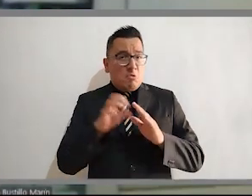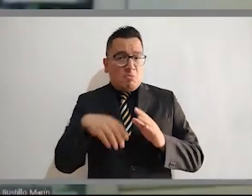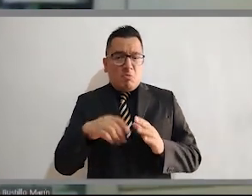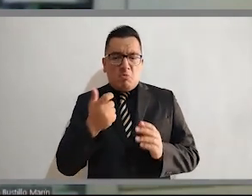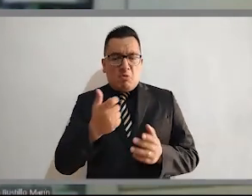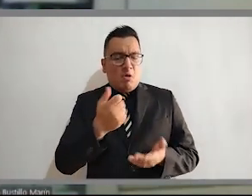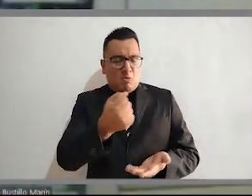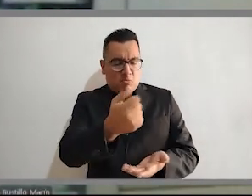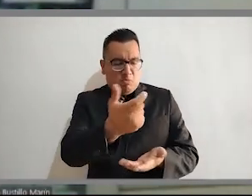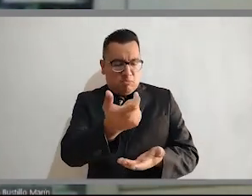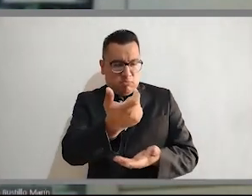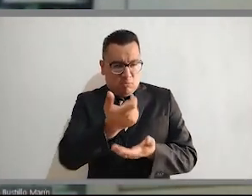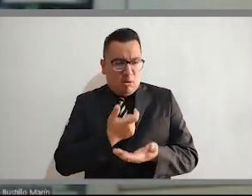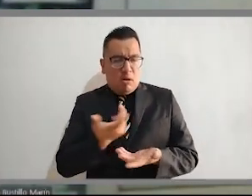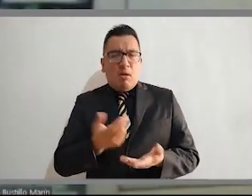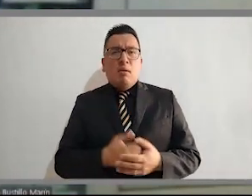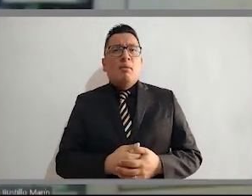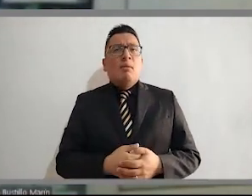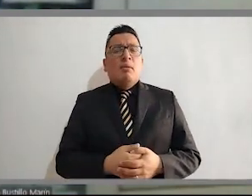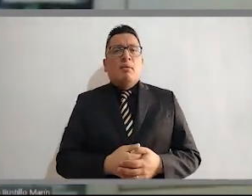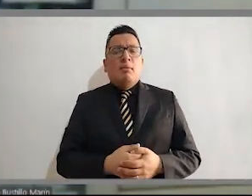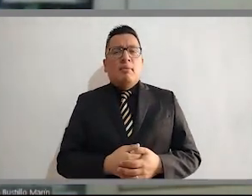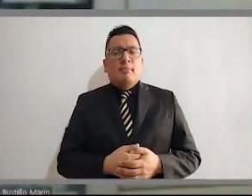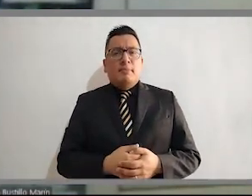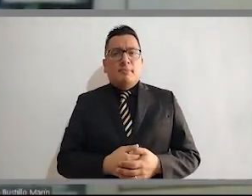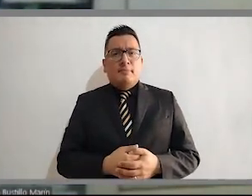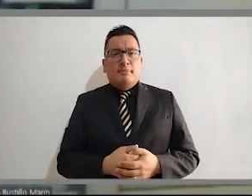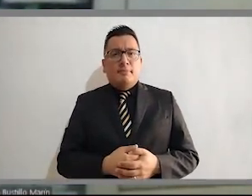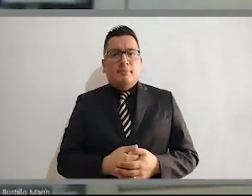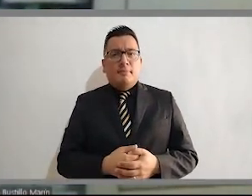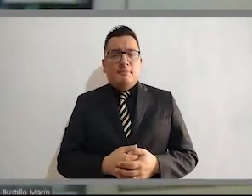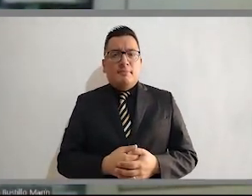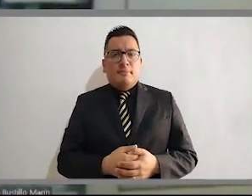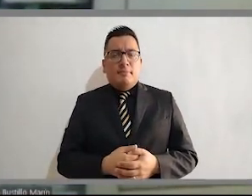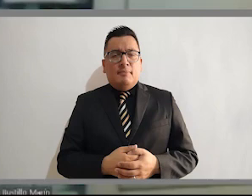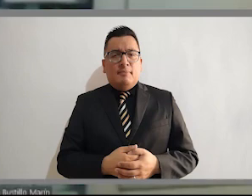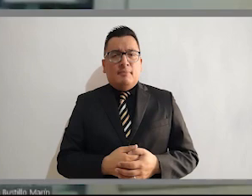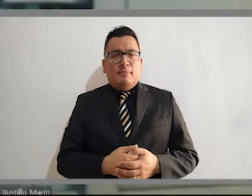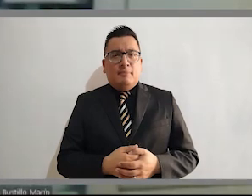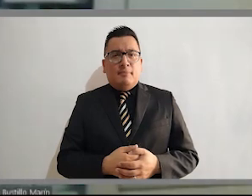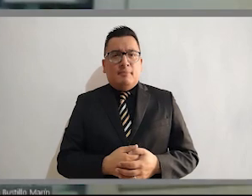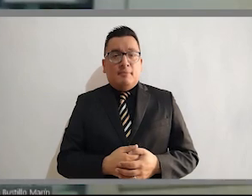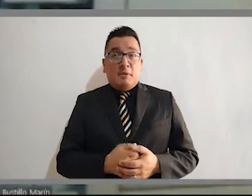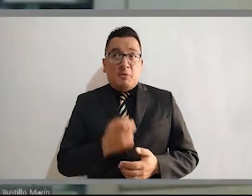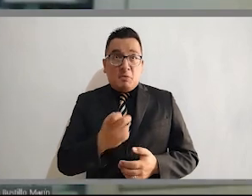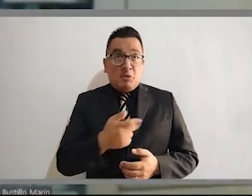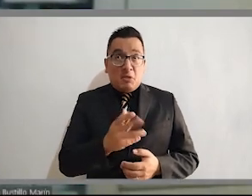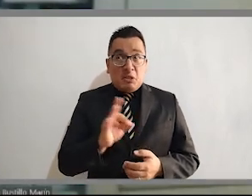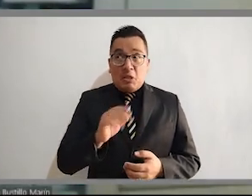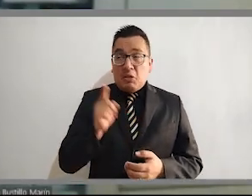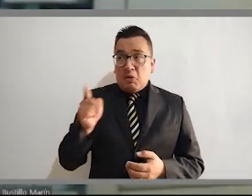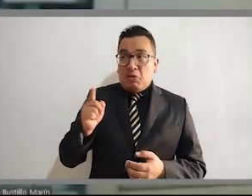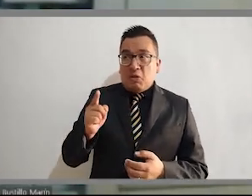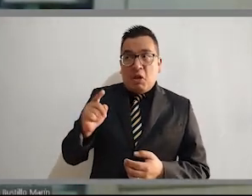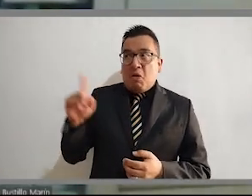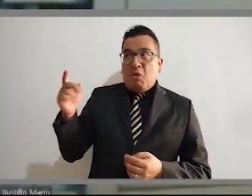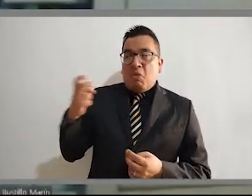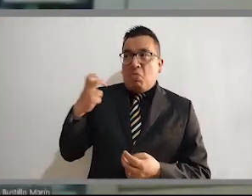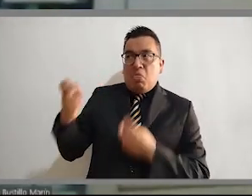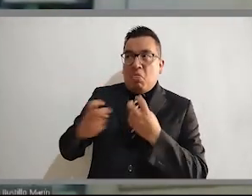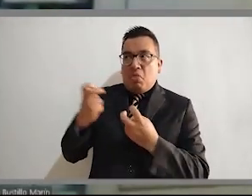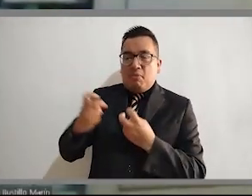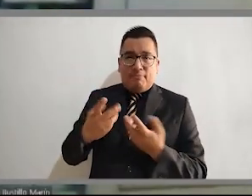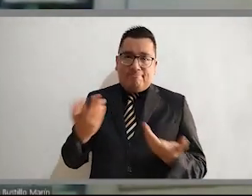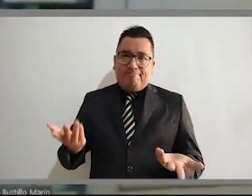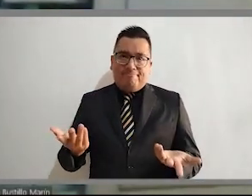y justa por el cargo y, bueno, ya está ahí, ¿no? Pero es todo